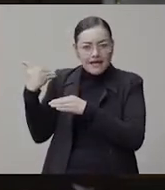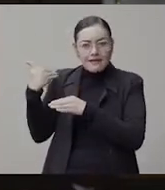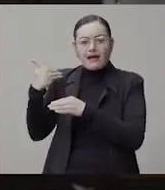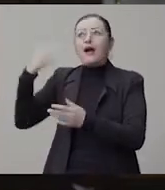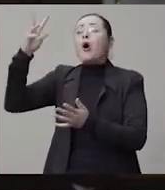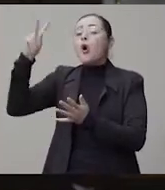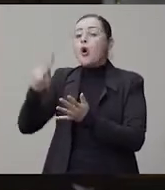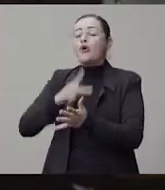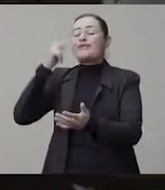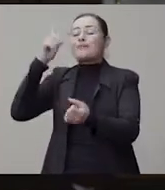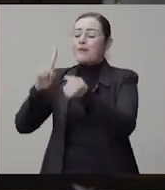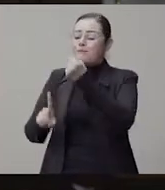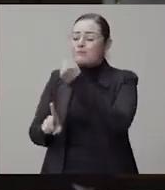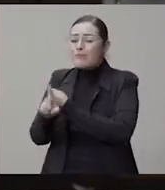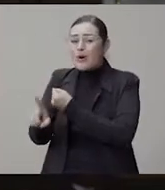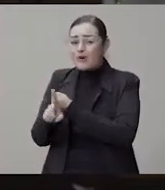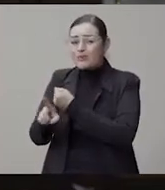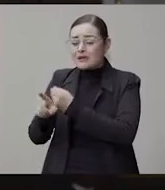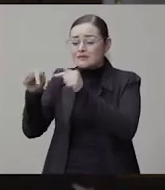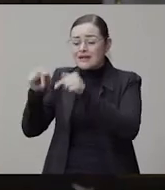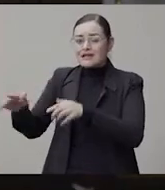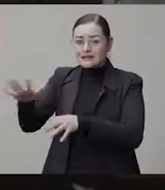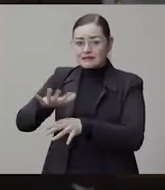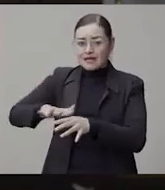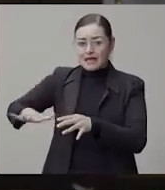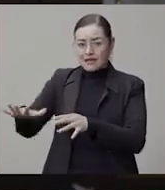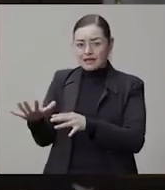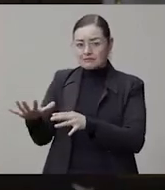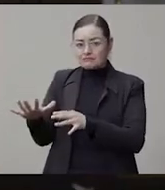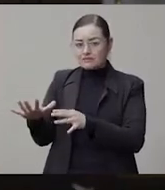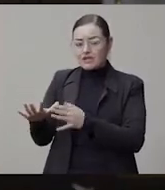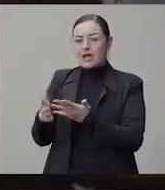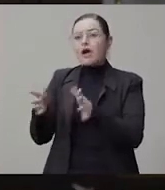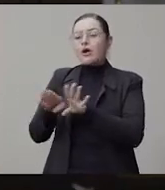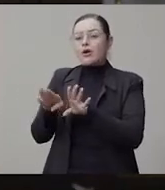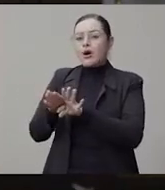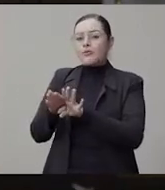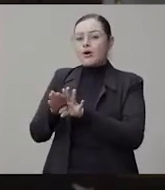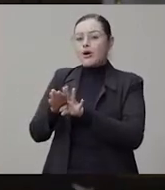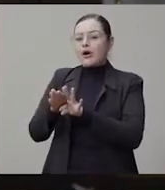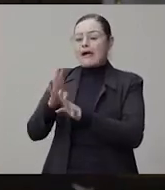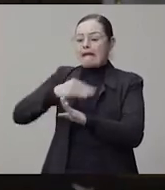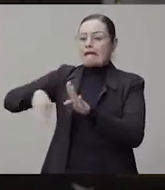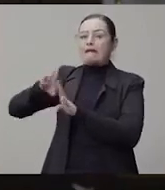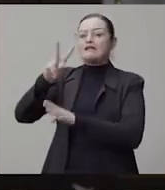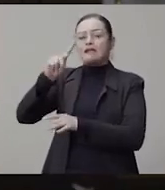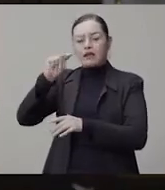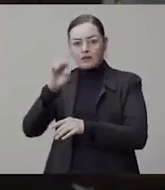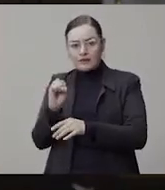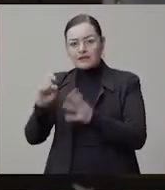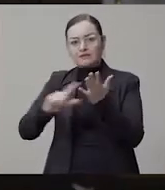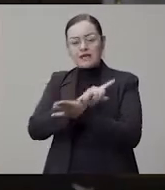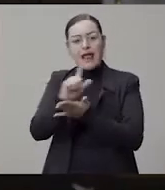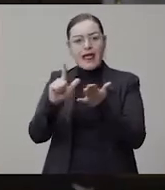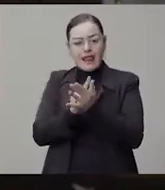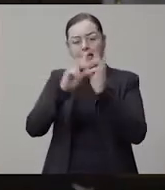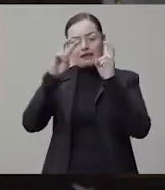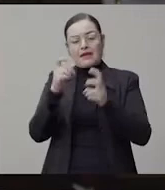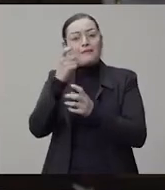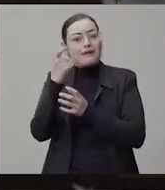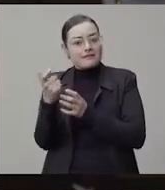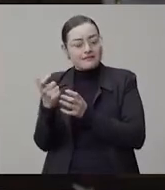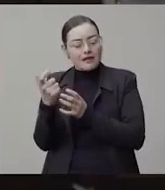la semana pasada una nueva controversia constitucional en contra de los vetos ejercidos por un servidor a la ley de